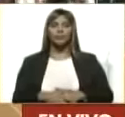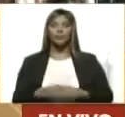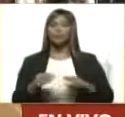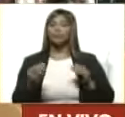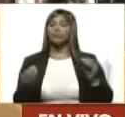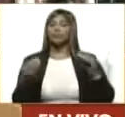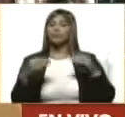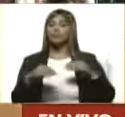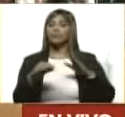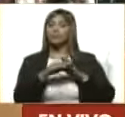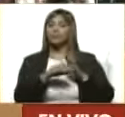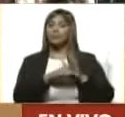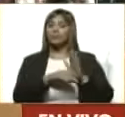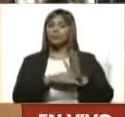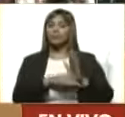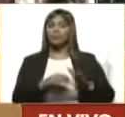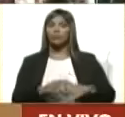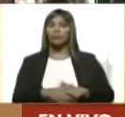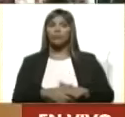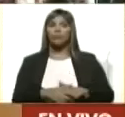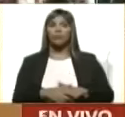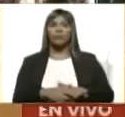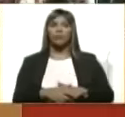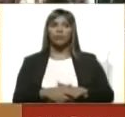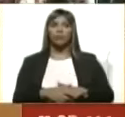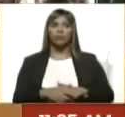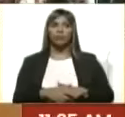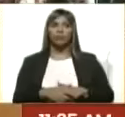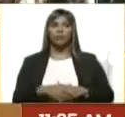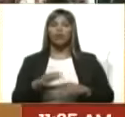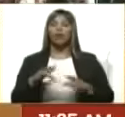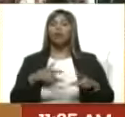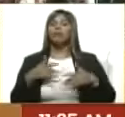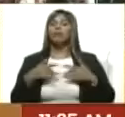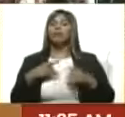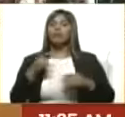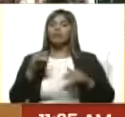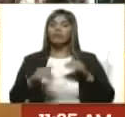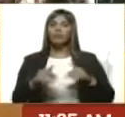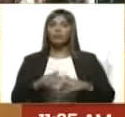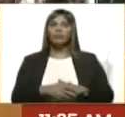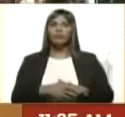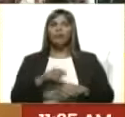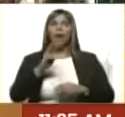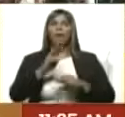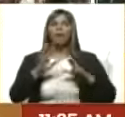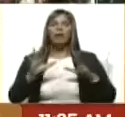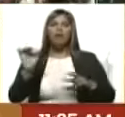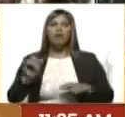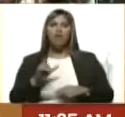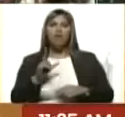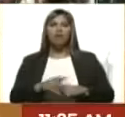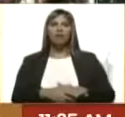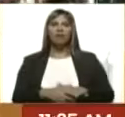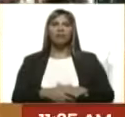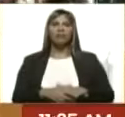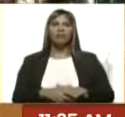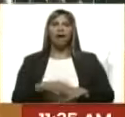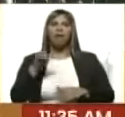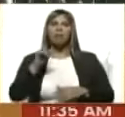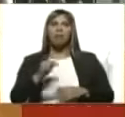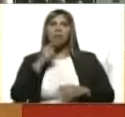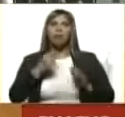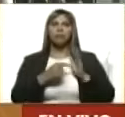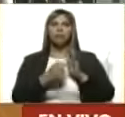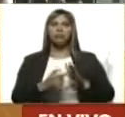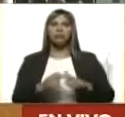fijarse, donde se fijan las condiciones de cada evento electoral. 28 de julio, ya está el